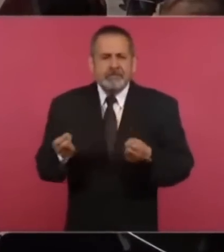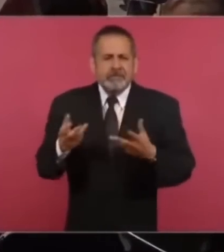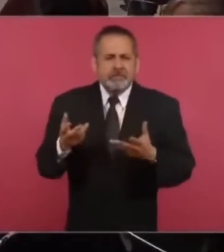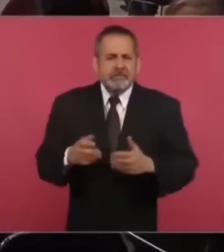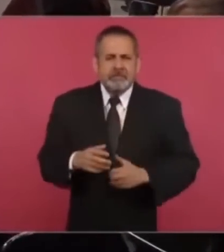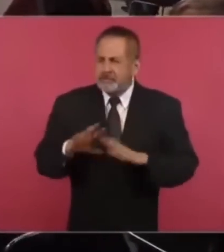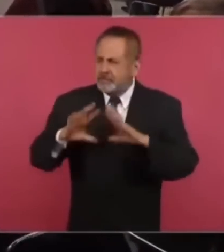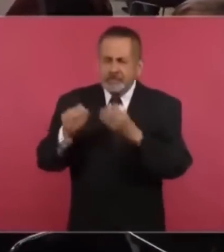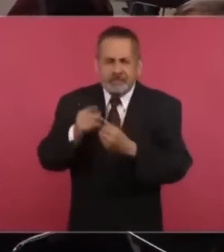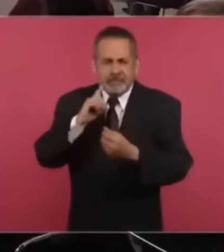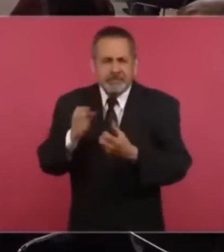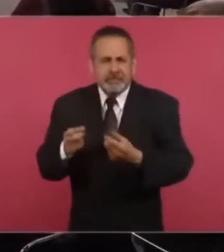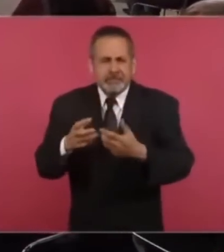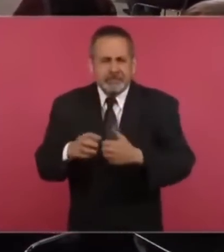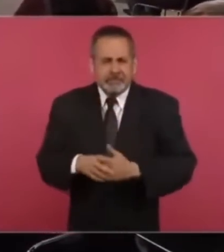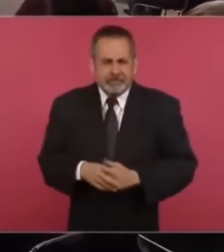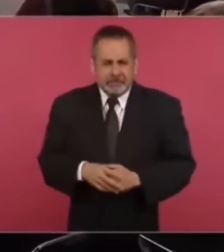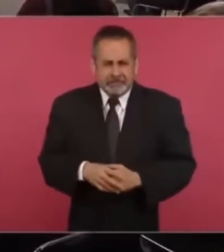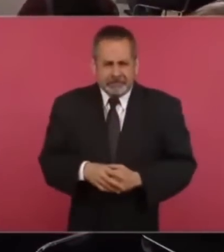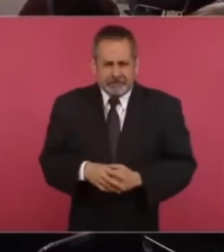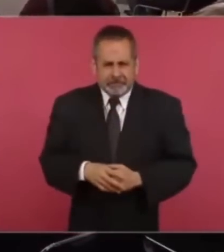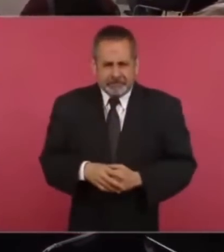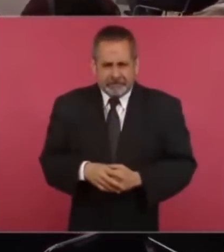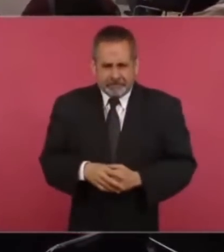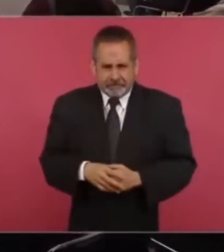¿cuántas compañeras son? Pues